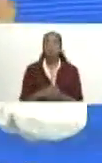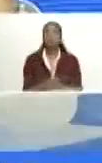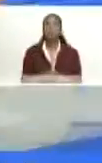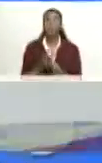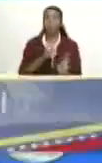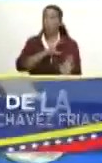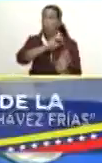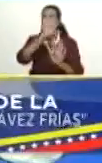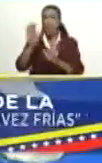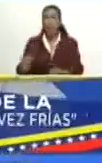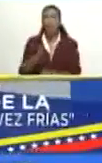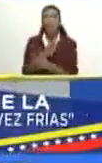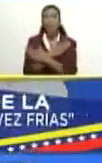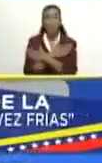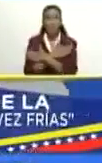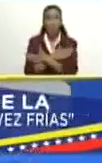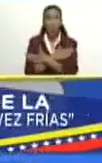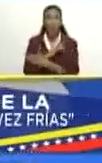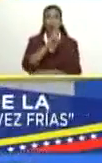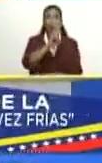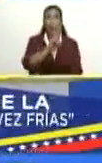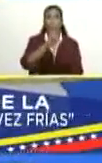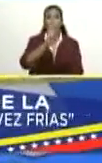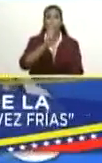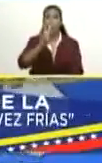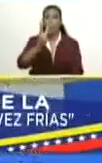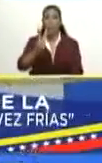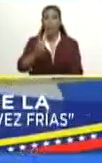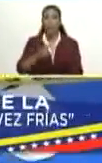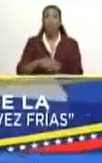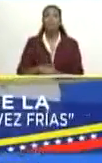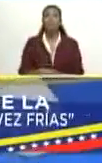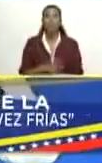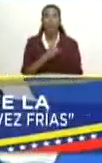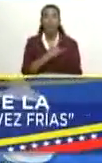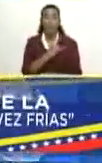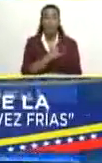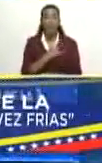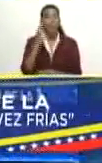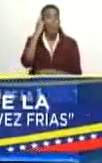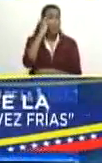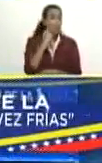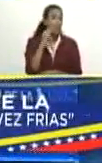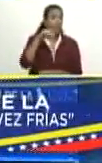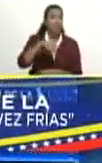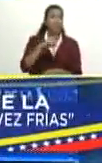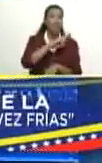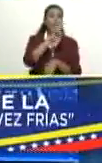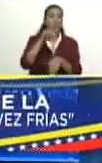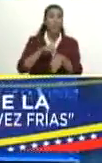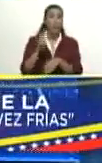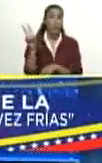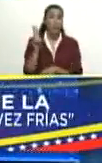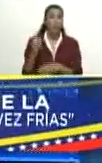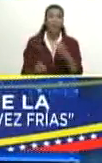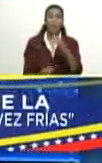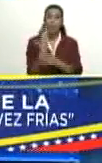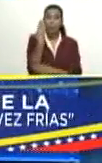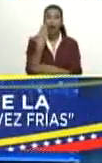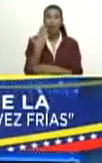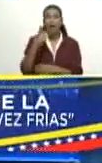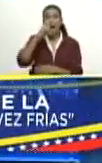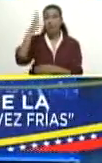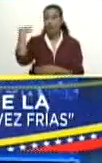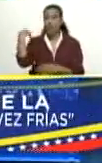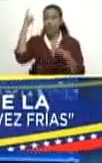mi apoyo y felicitaciones a la UBB, la Universidad Bolivariana de Venezuela, fundada por nuestro